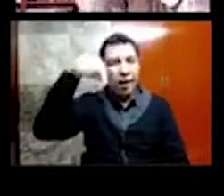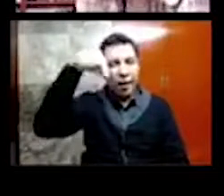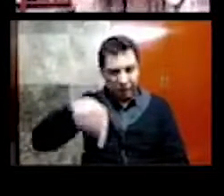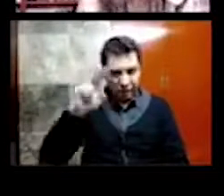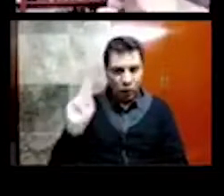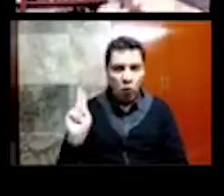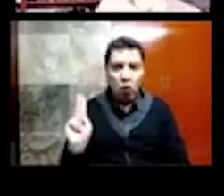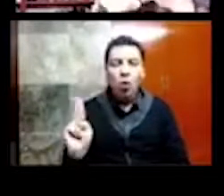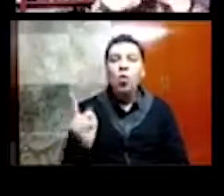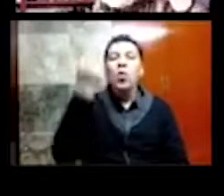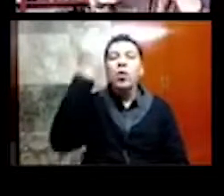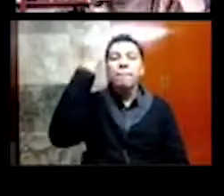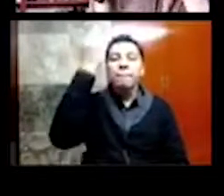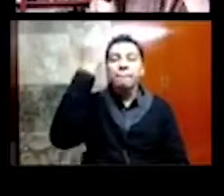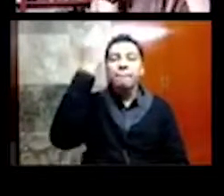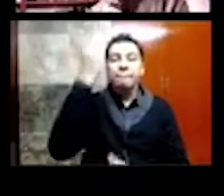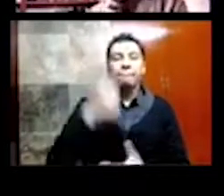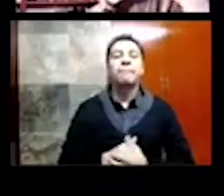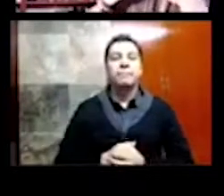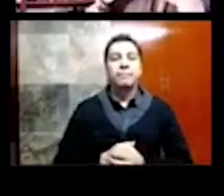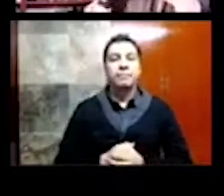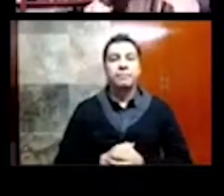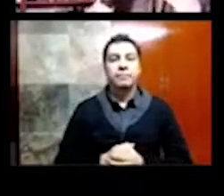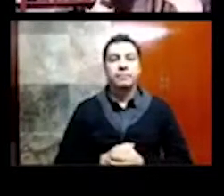Las pestañas del lado derecho, sí. Bien.